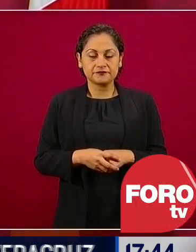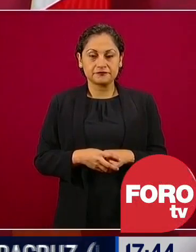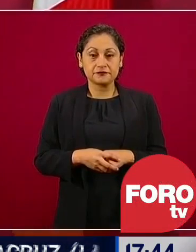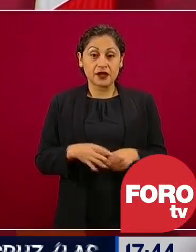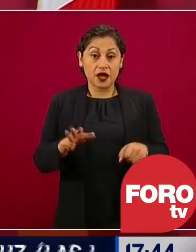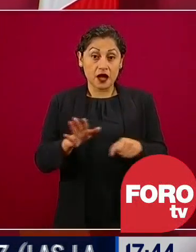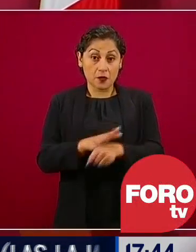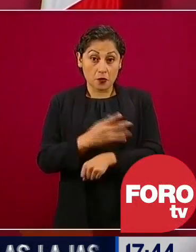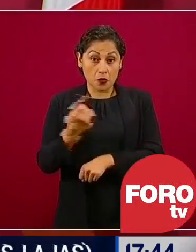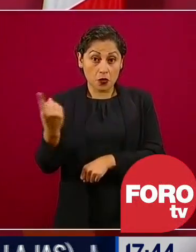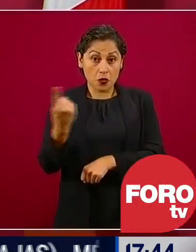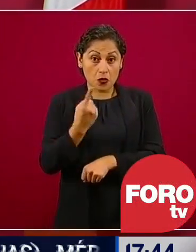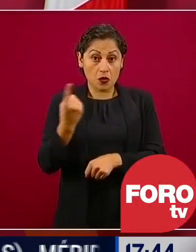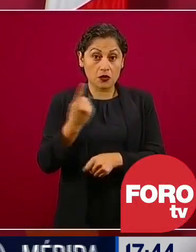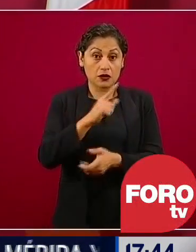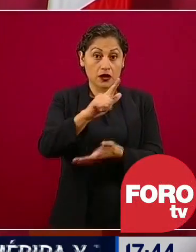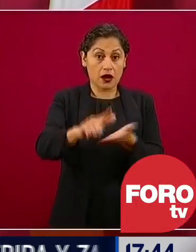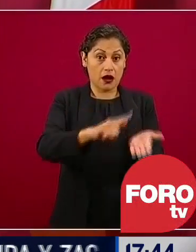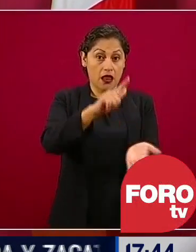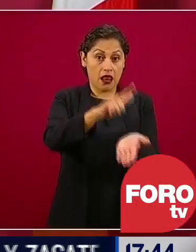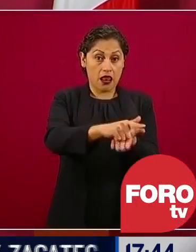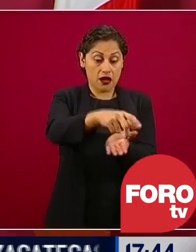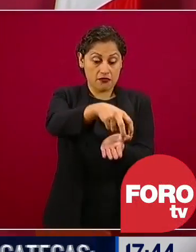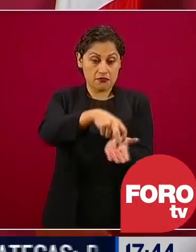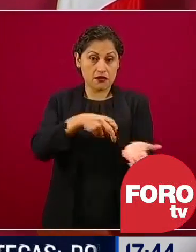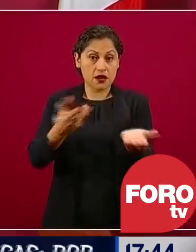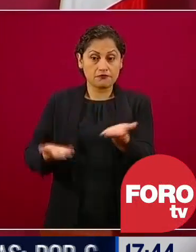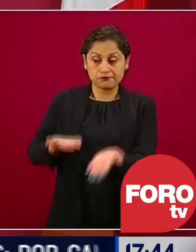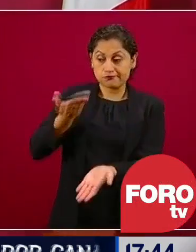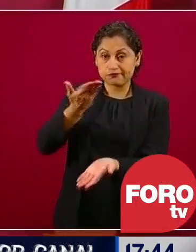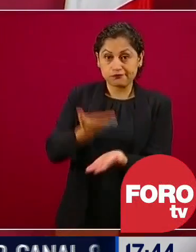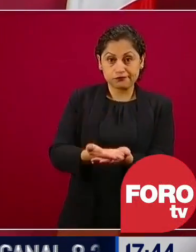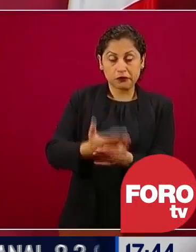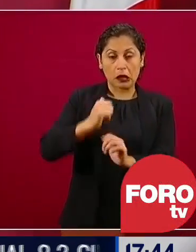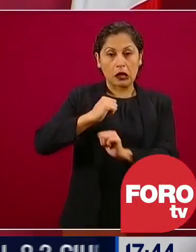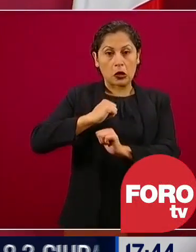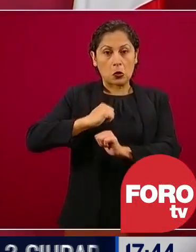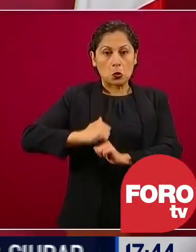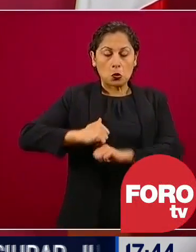propuesta de reforma a Carlos Lomelín.